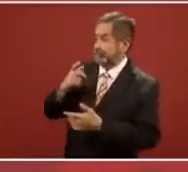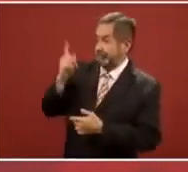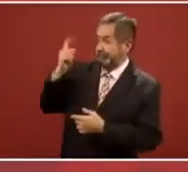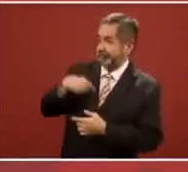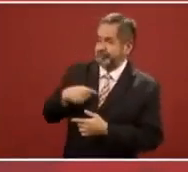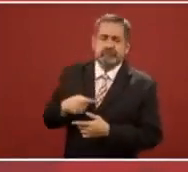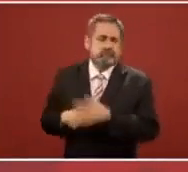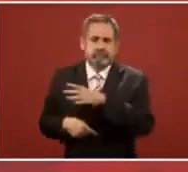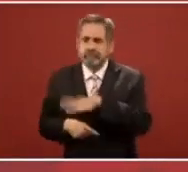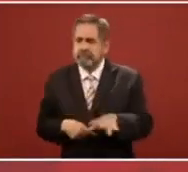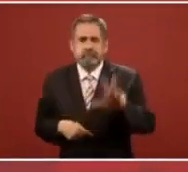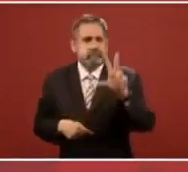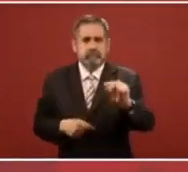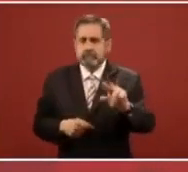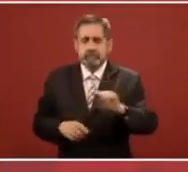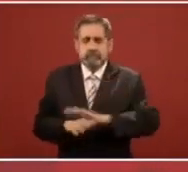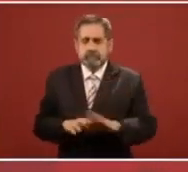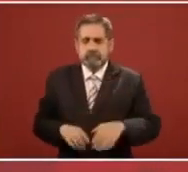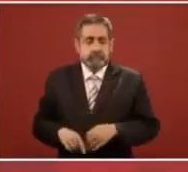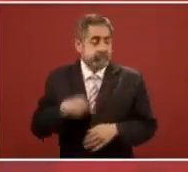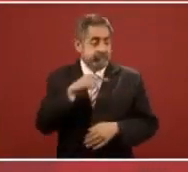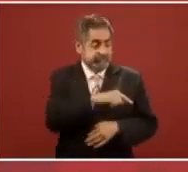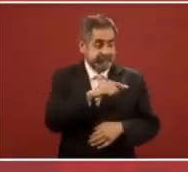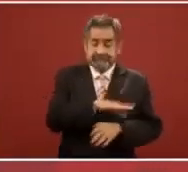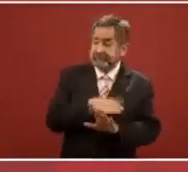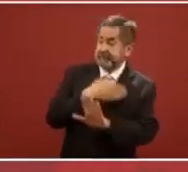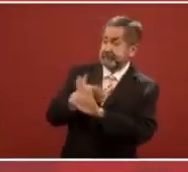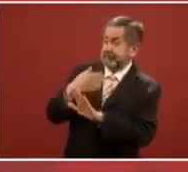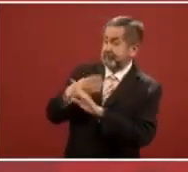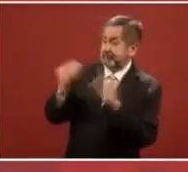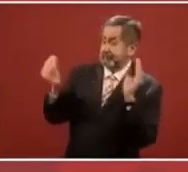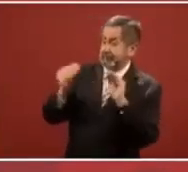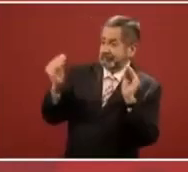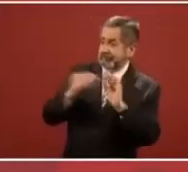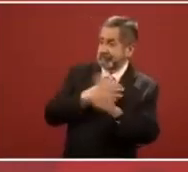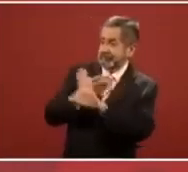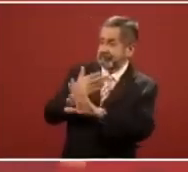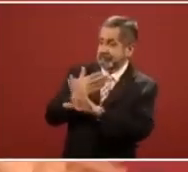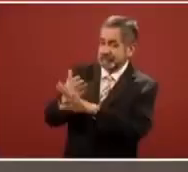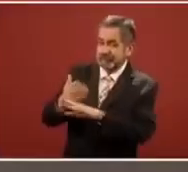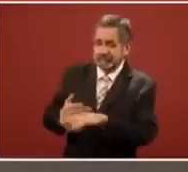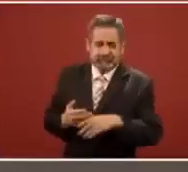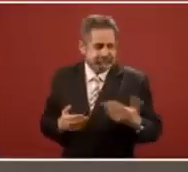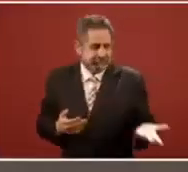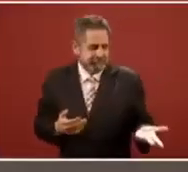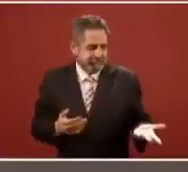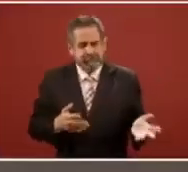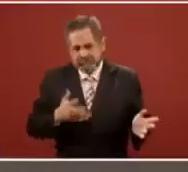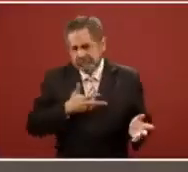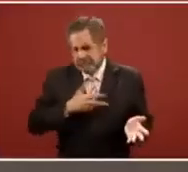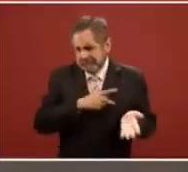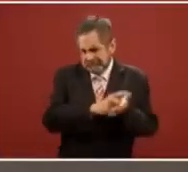se dedicó a litigar en contra del gobierno. Claro que tienen su derecho,